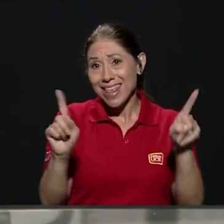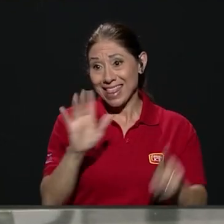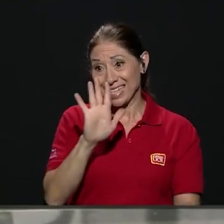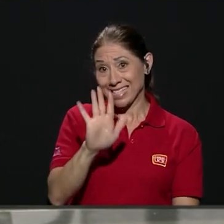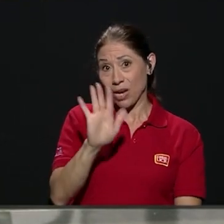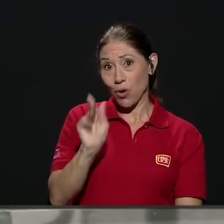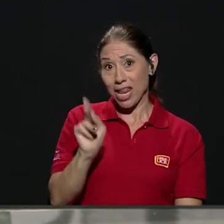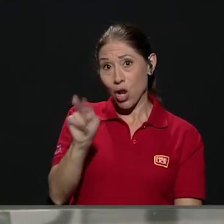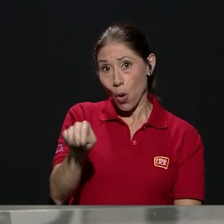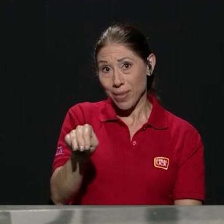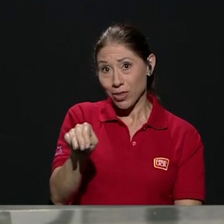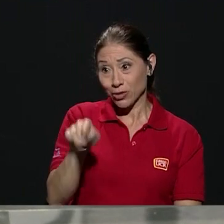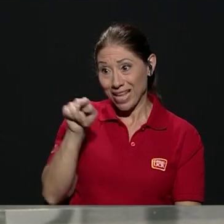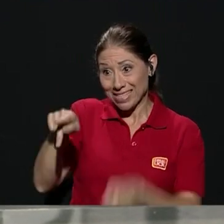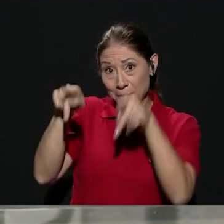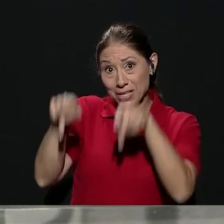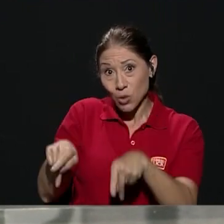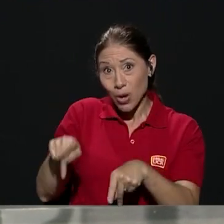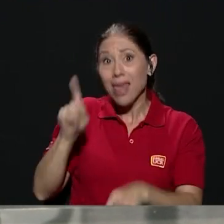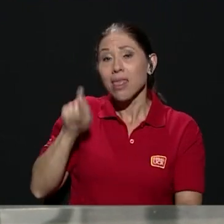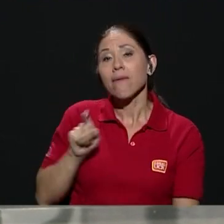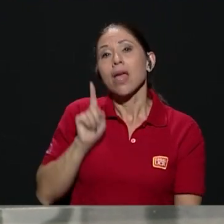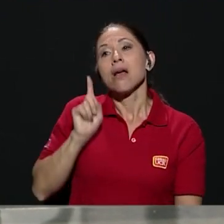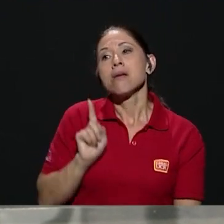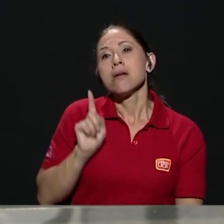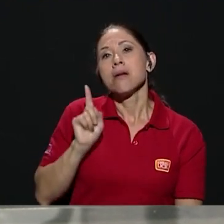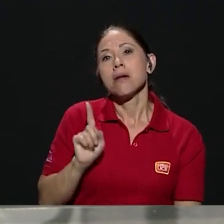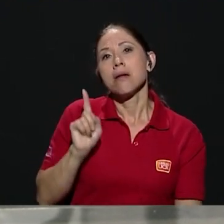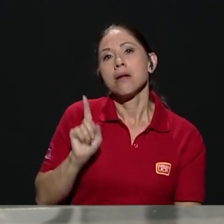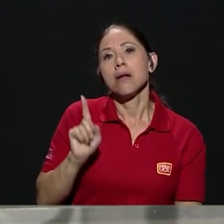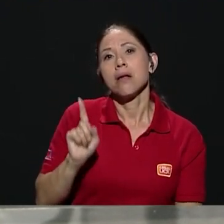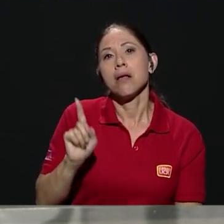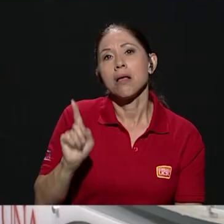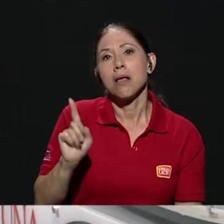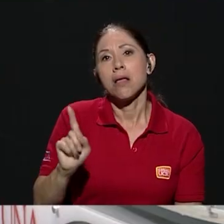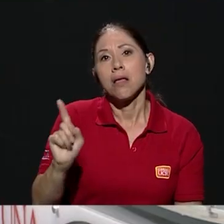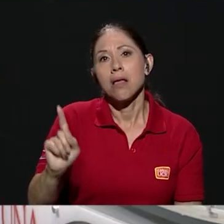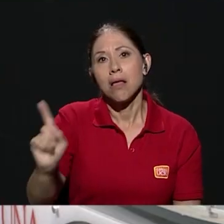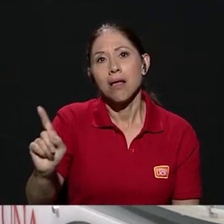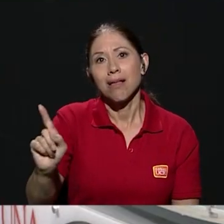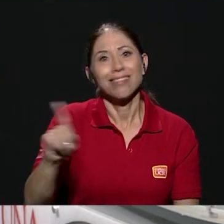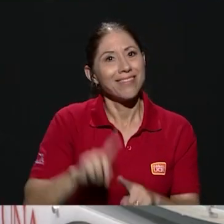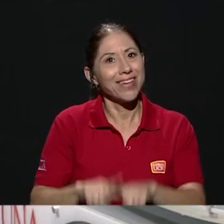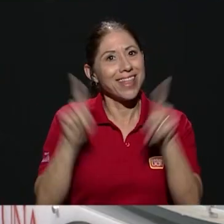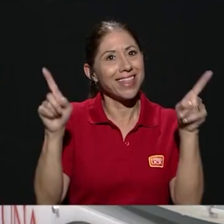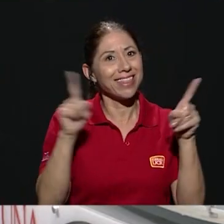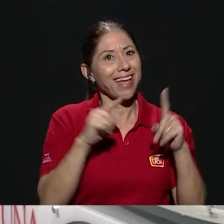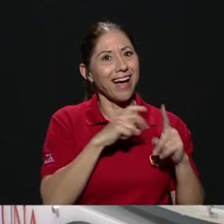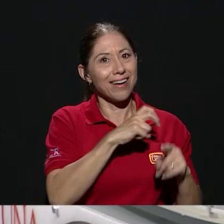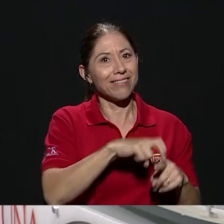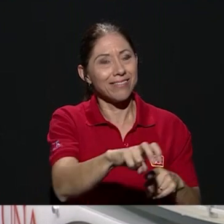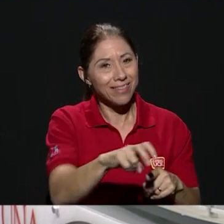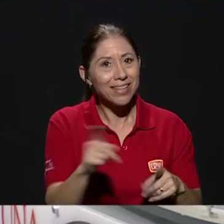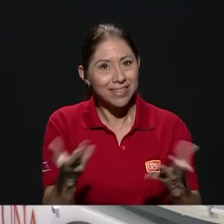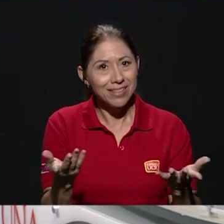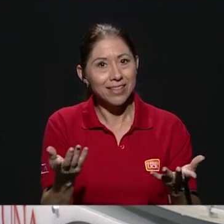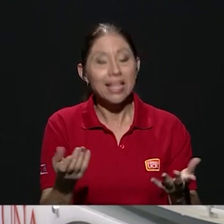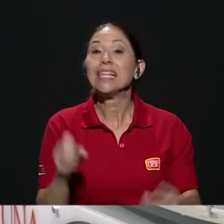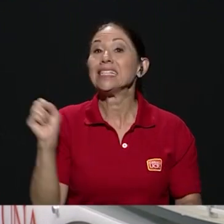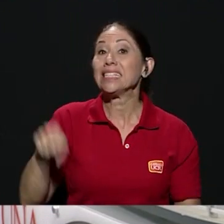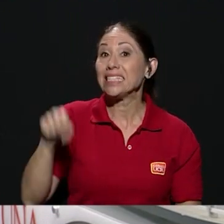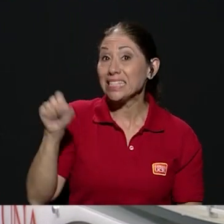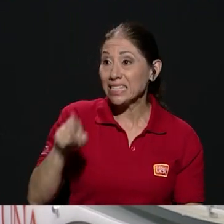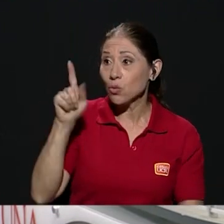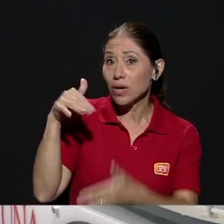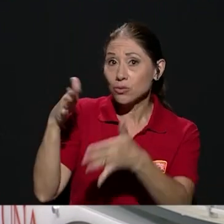tiene que caminarlos. Sí. No es lo Sí. mismo jamás. Sí, eso me comentaba una vez a mí un estudiante de